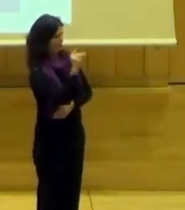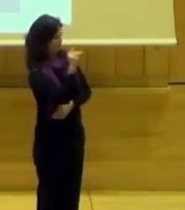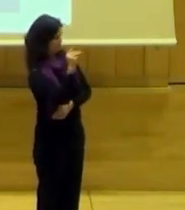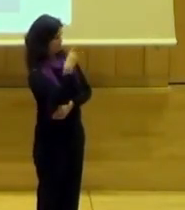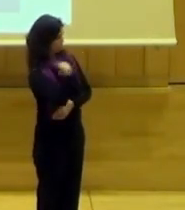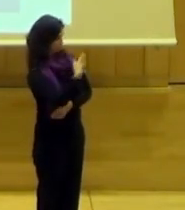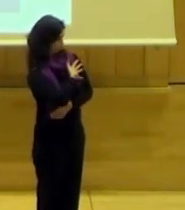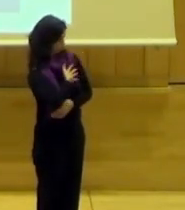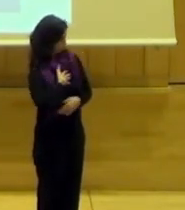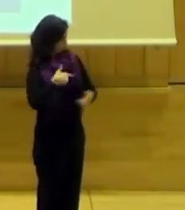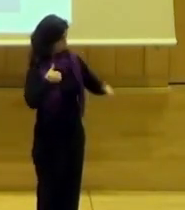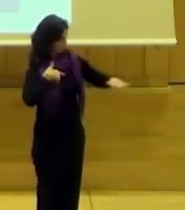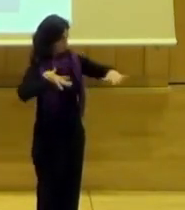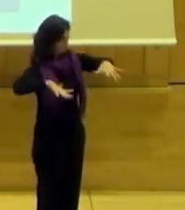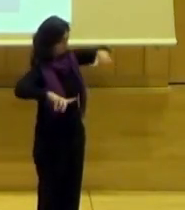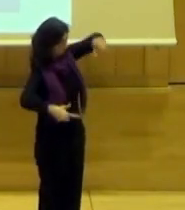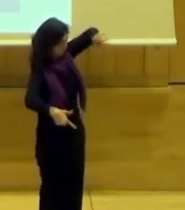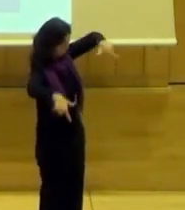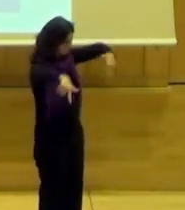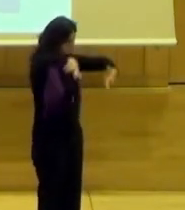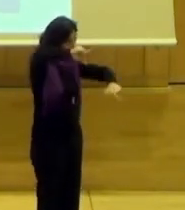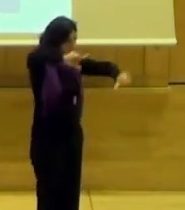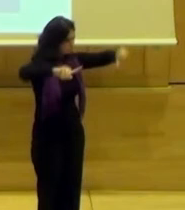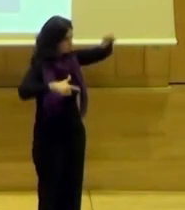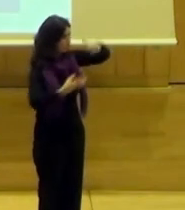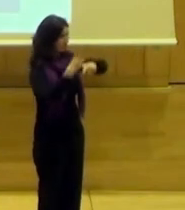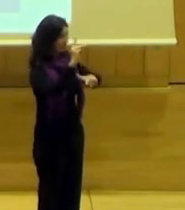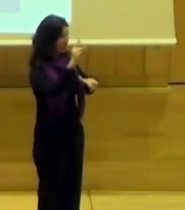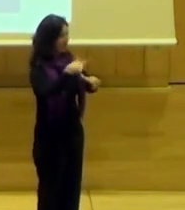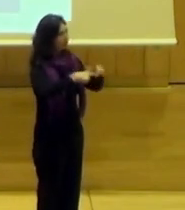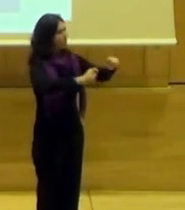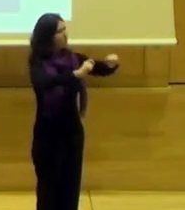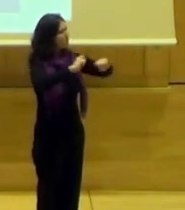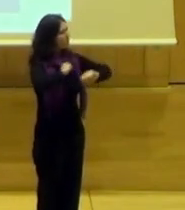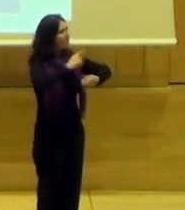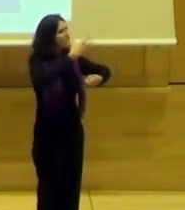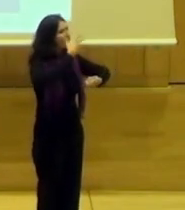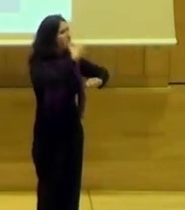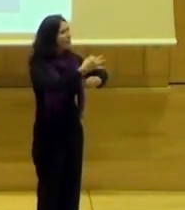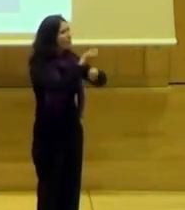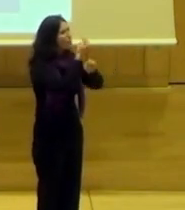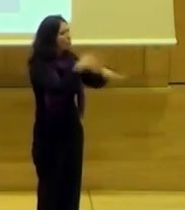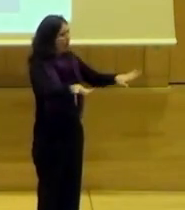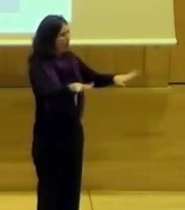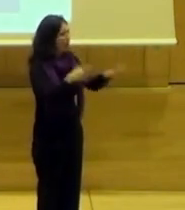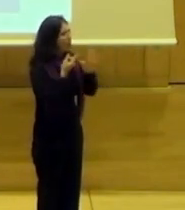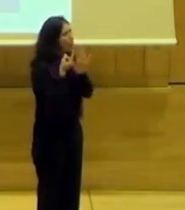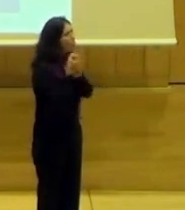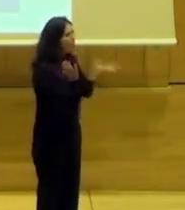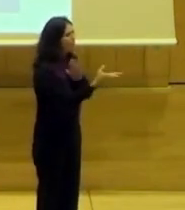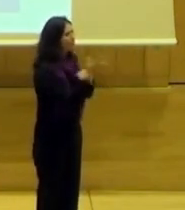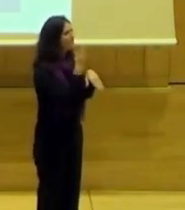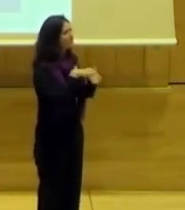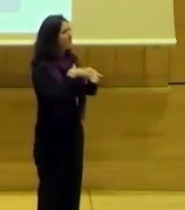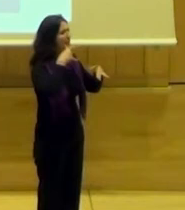intentar ponernos en una modelización 3D que nos permita establecer cualquier valoraciones, no solo a la hora de